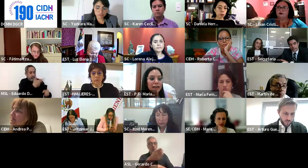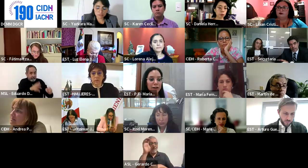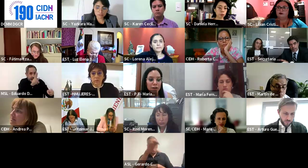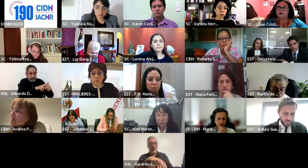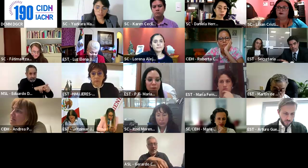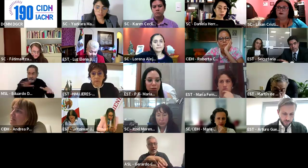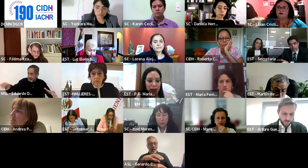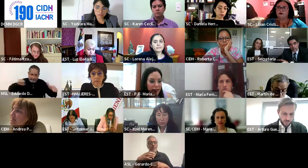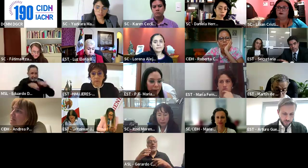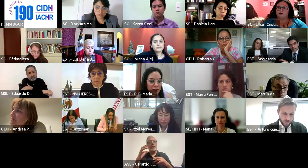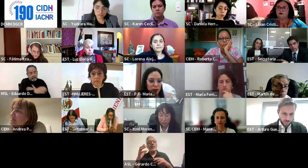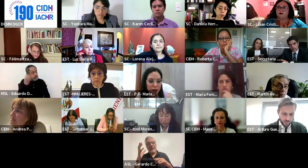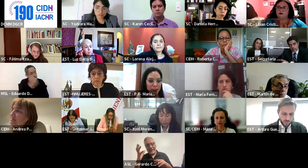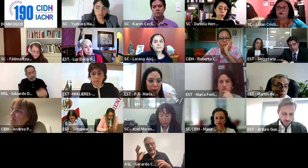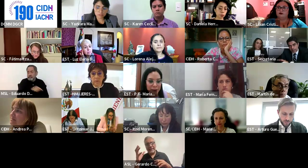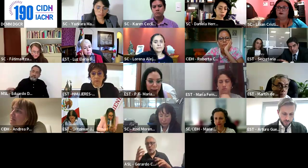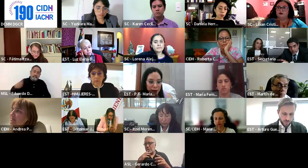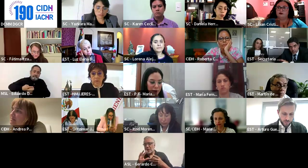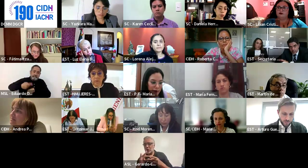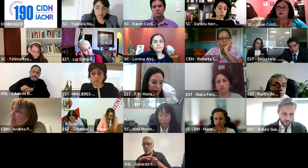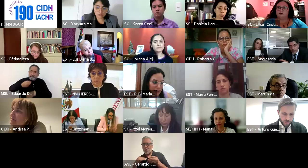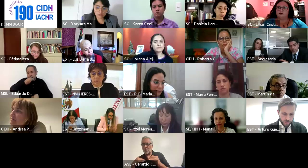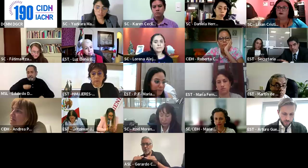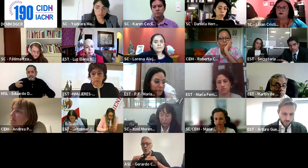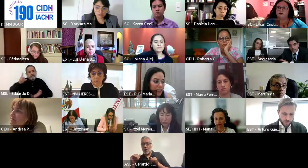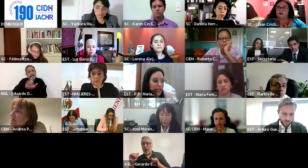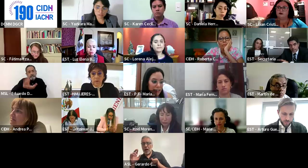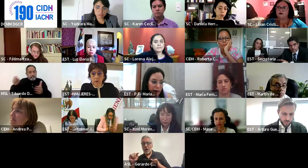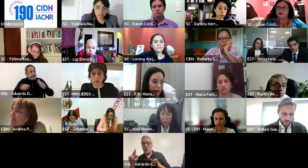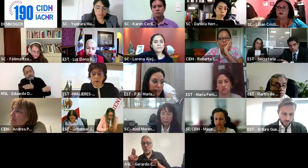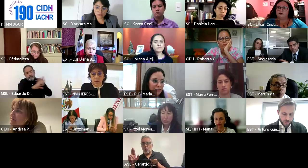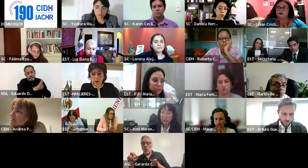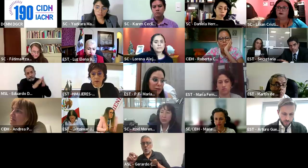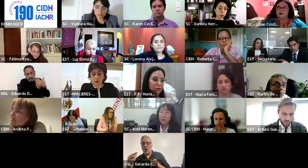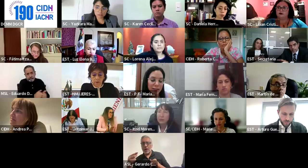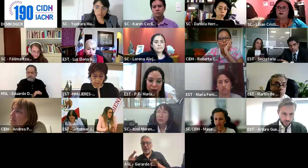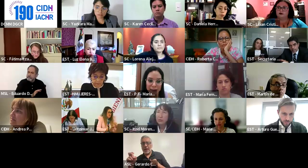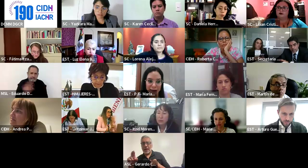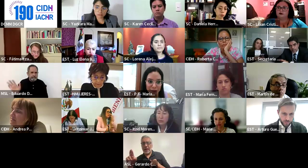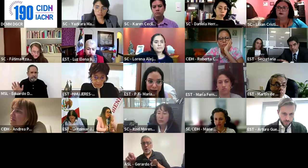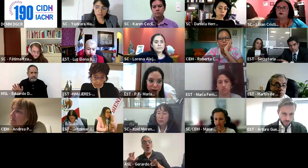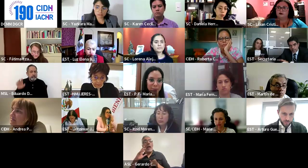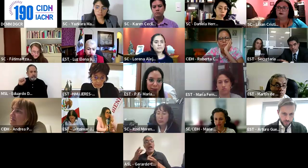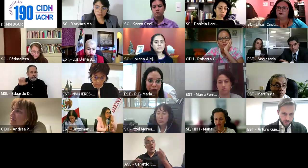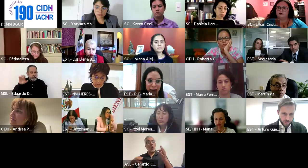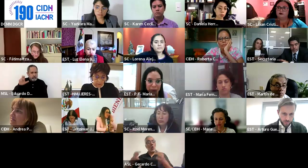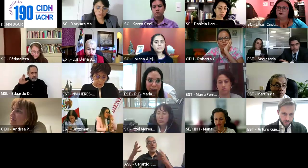forzada, como mencionó mi compañero Arturo Guerrero, la Corte ya se ha pronunciado al